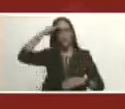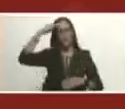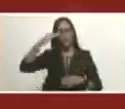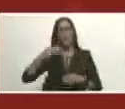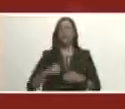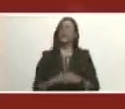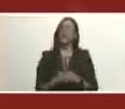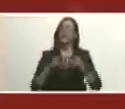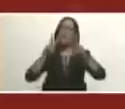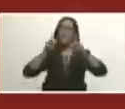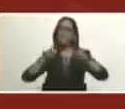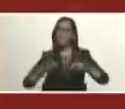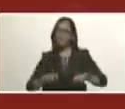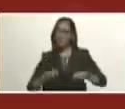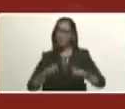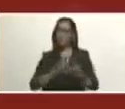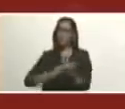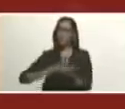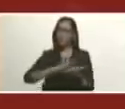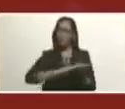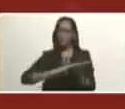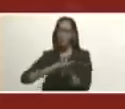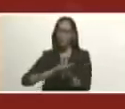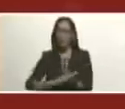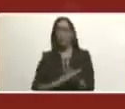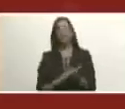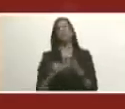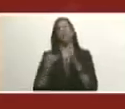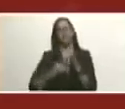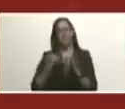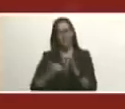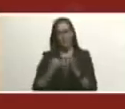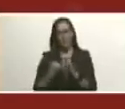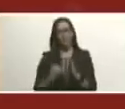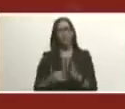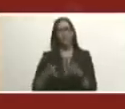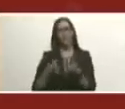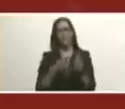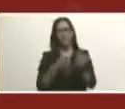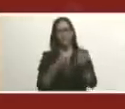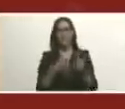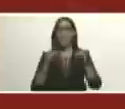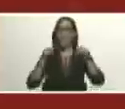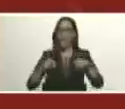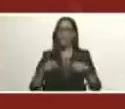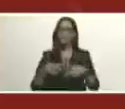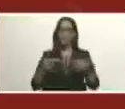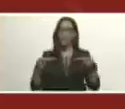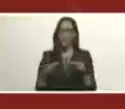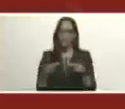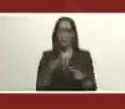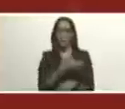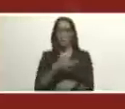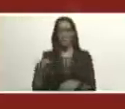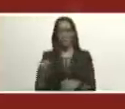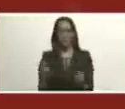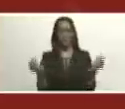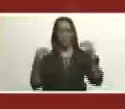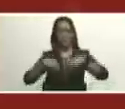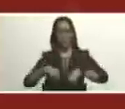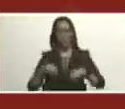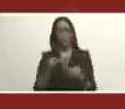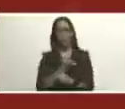la inspección, reparación y recuperación de instalaciones y vías. Esta unidad, en perfecta armonía con la Guardia del